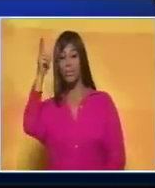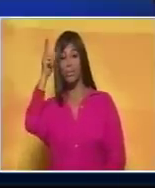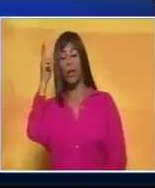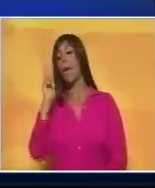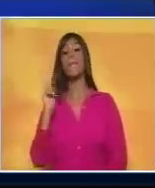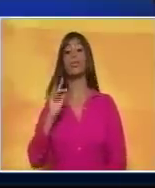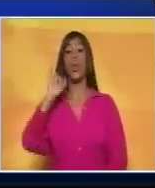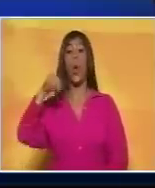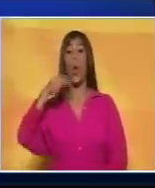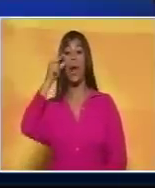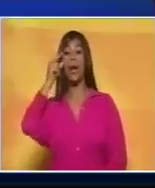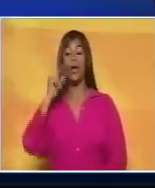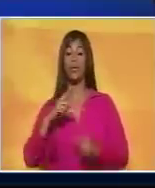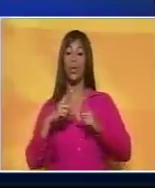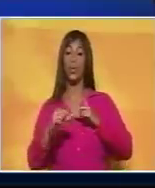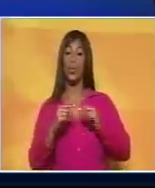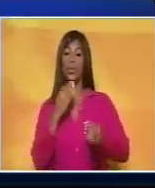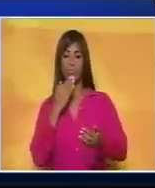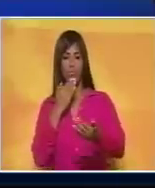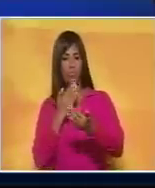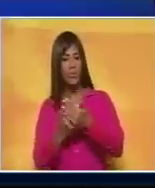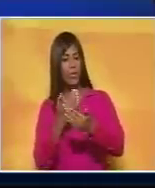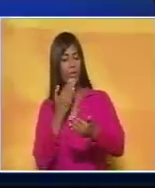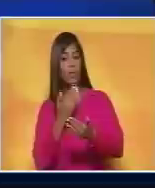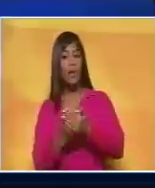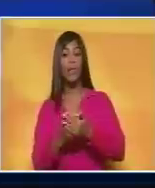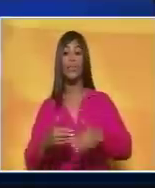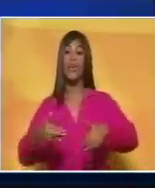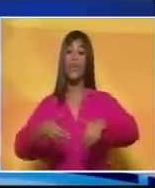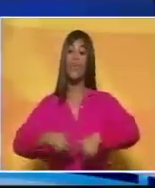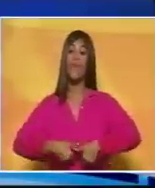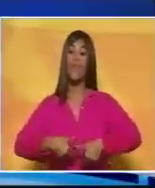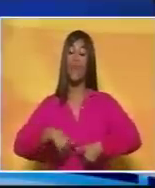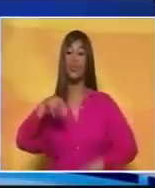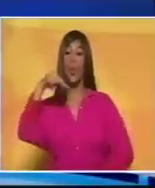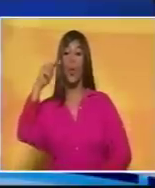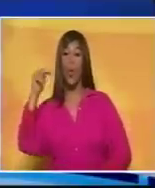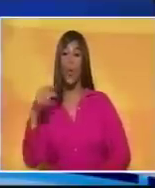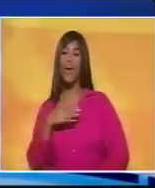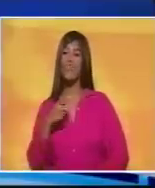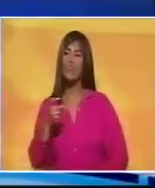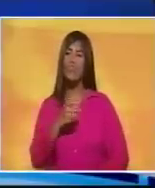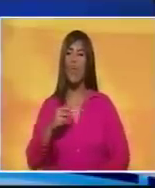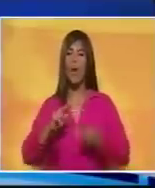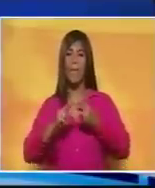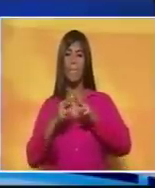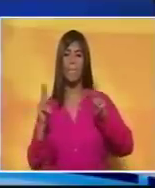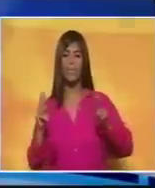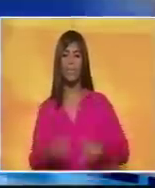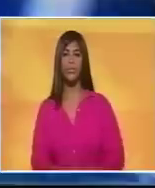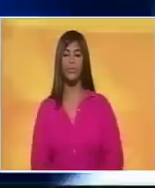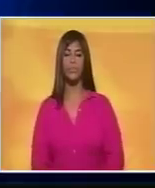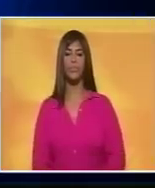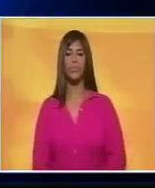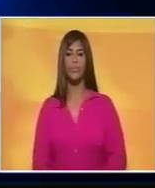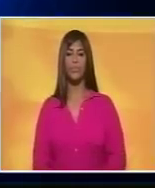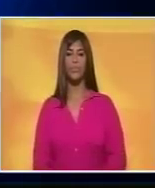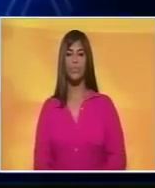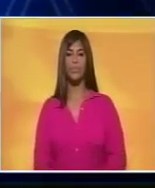Jorge Arreaza, en su cuenta de Twitter, agradeció los esfuerzos de Noruega por la paz.